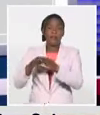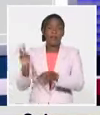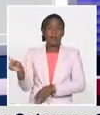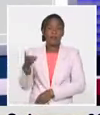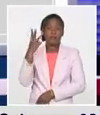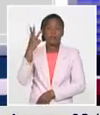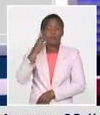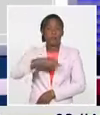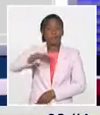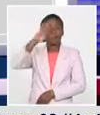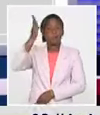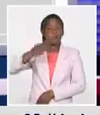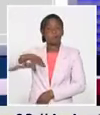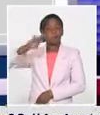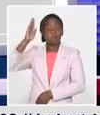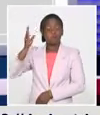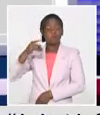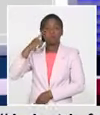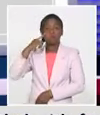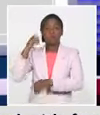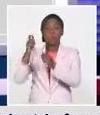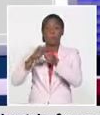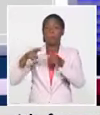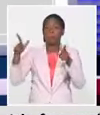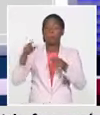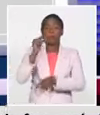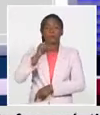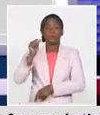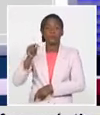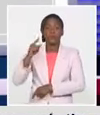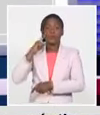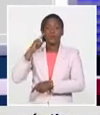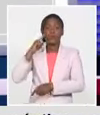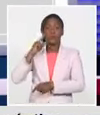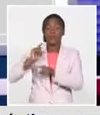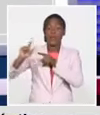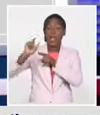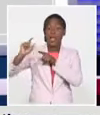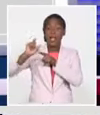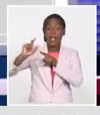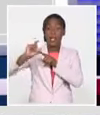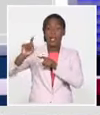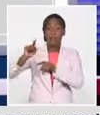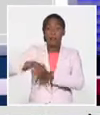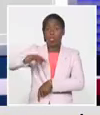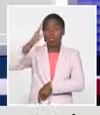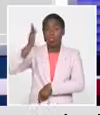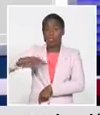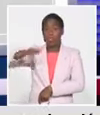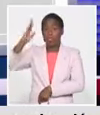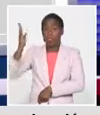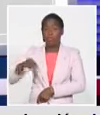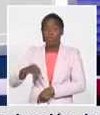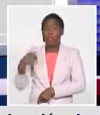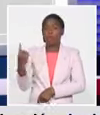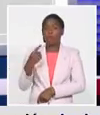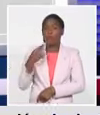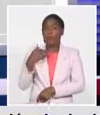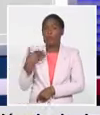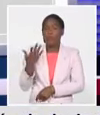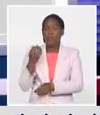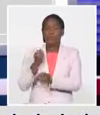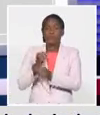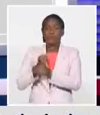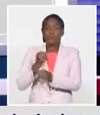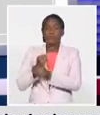Se necesita una característica muy especial o muy específica para vacunar en las zonas montañosas de nuestro país con